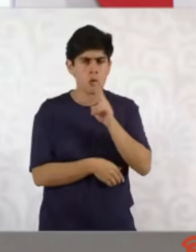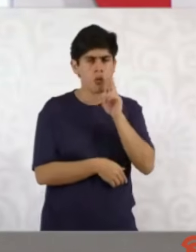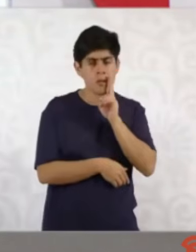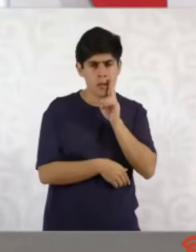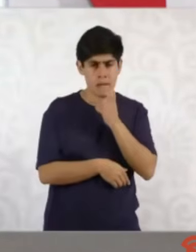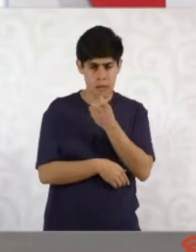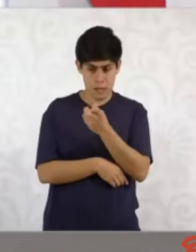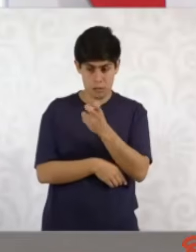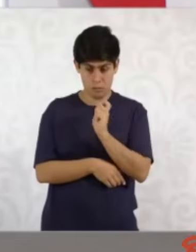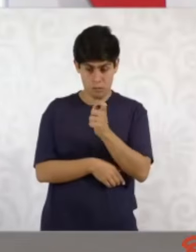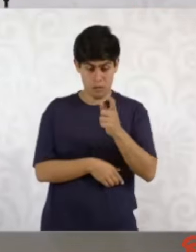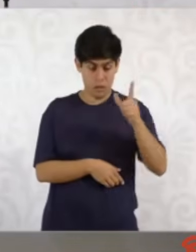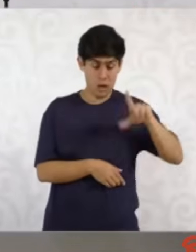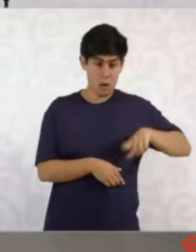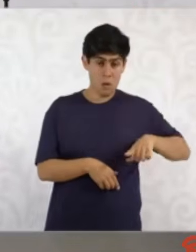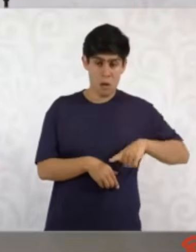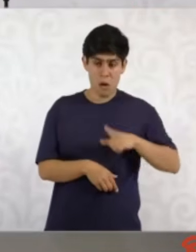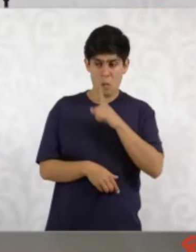Adelante.